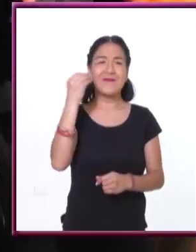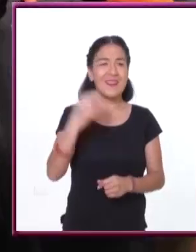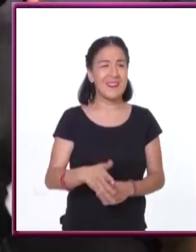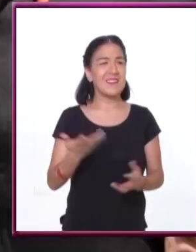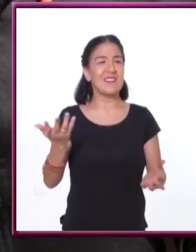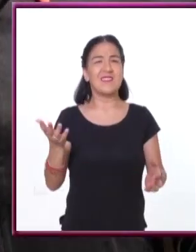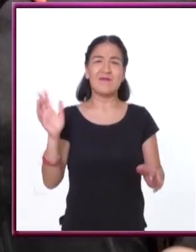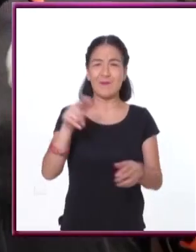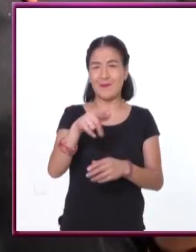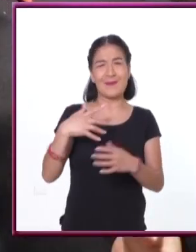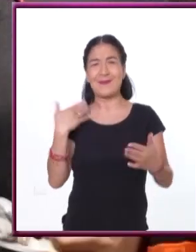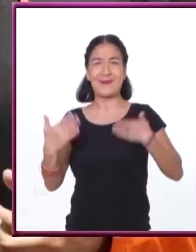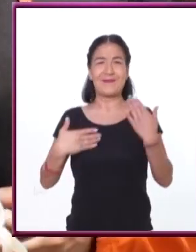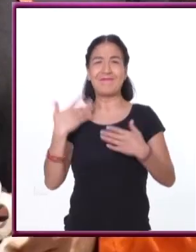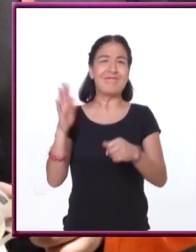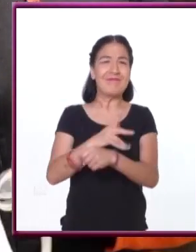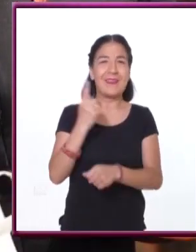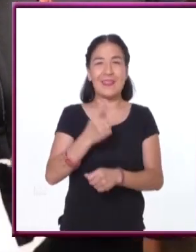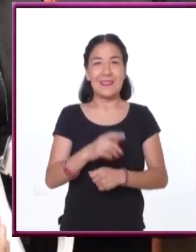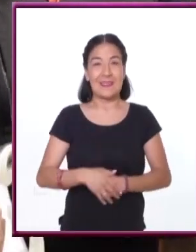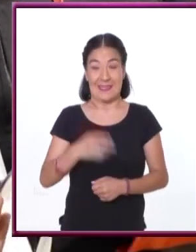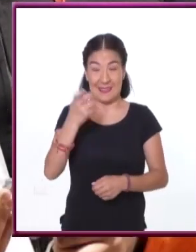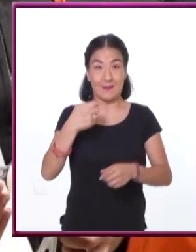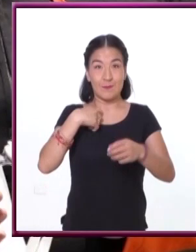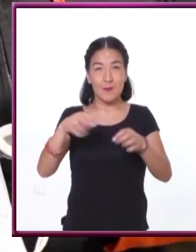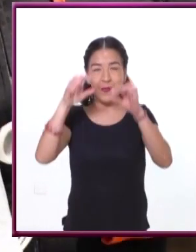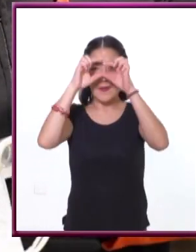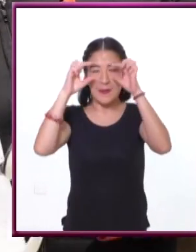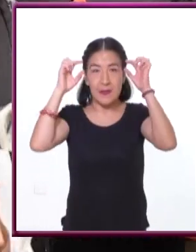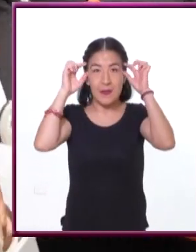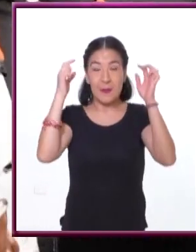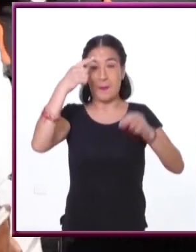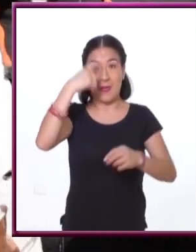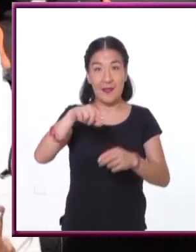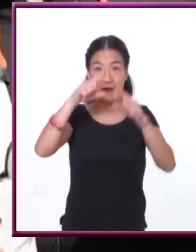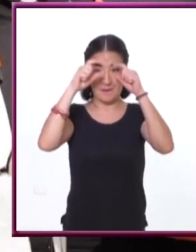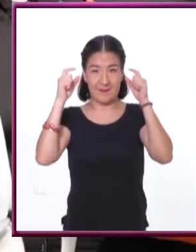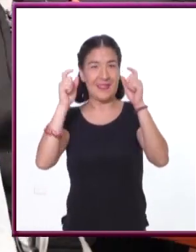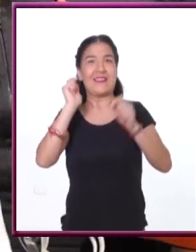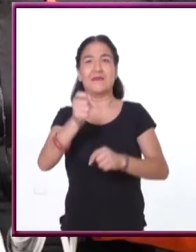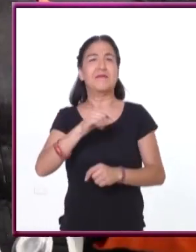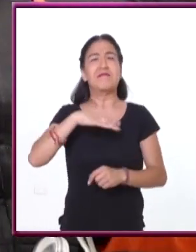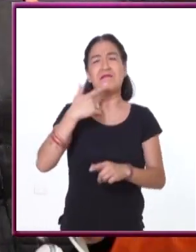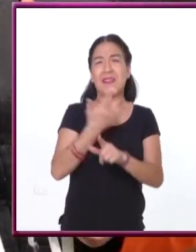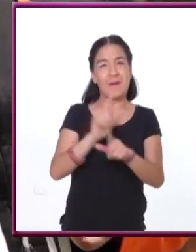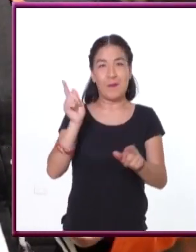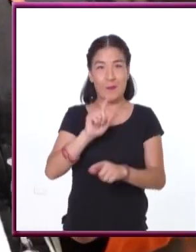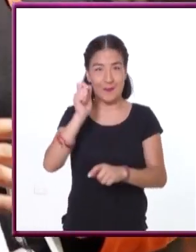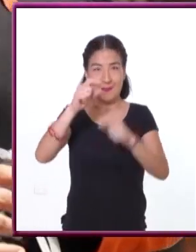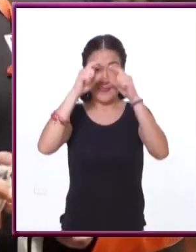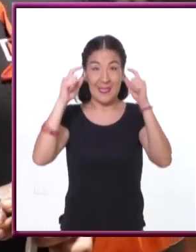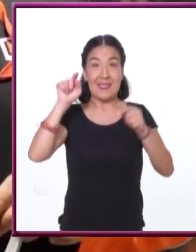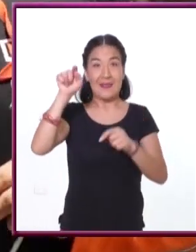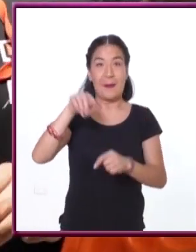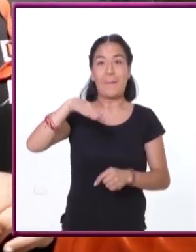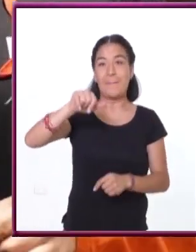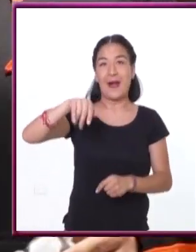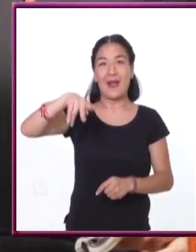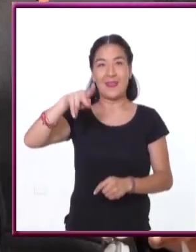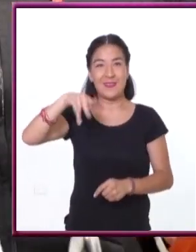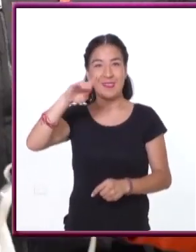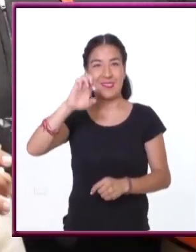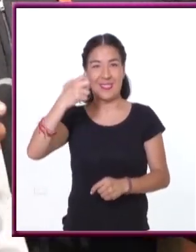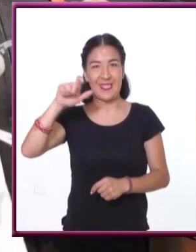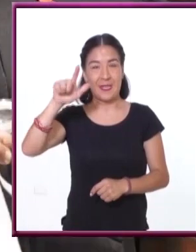pero ¿por qué tanto alboroto? Es que estos gogles no son un par de gogles cualquiera, son los que usó el único, el incomparable Michael Phelps